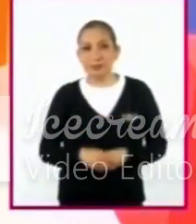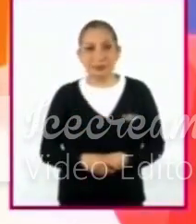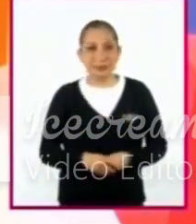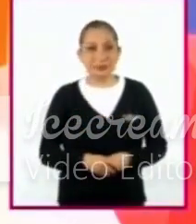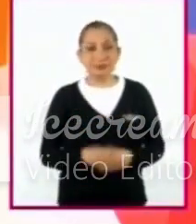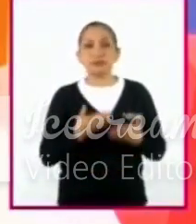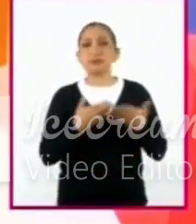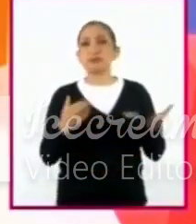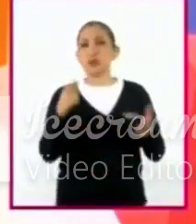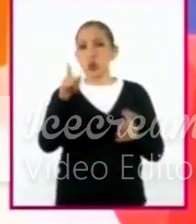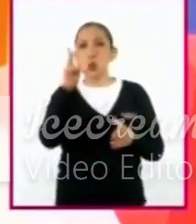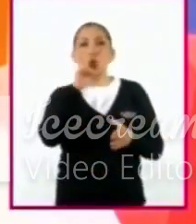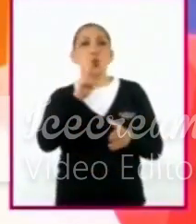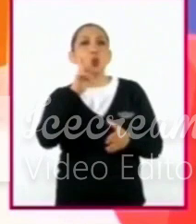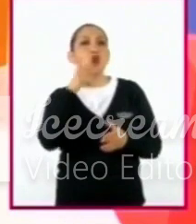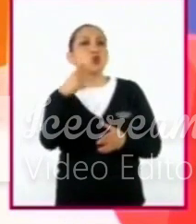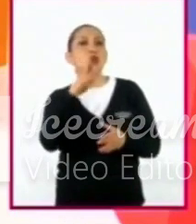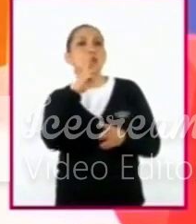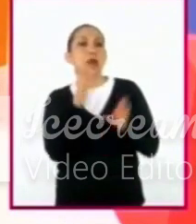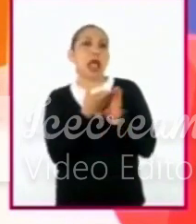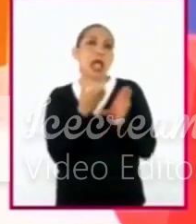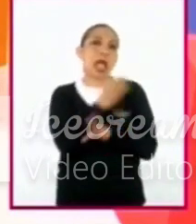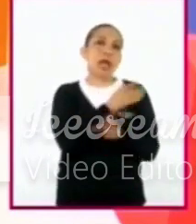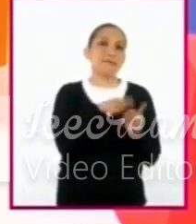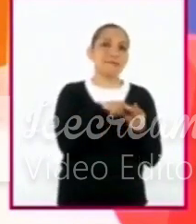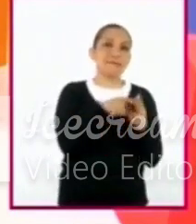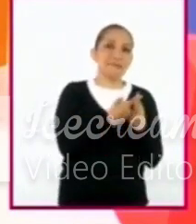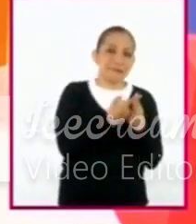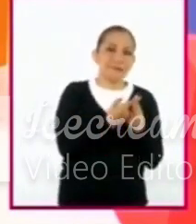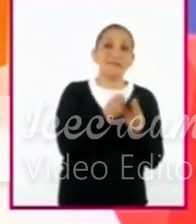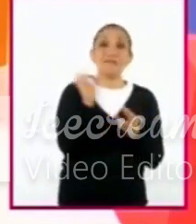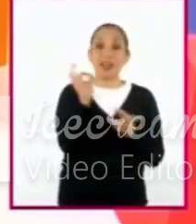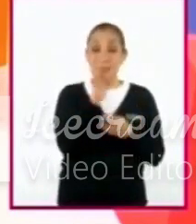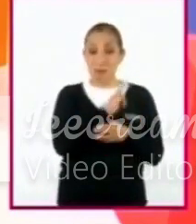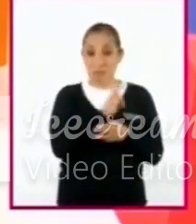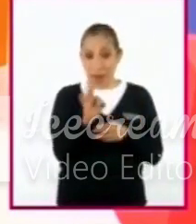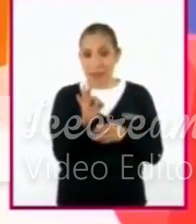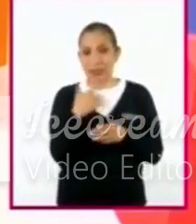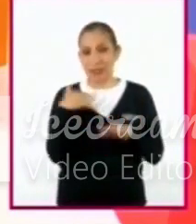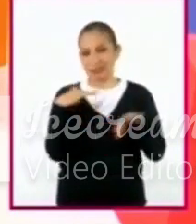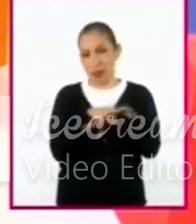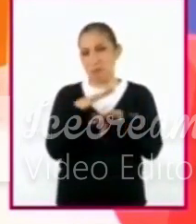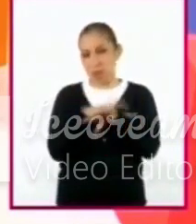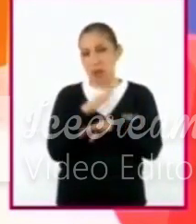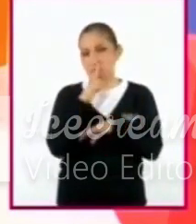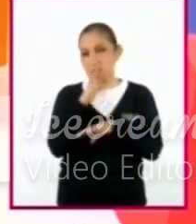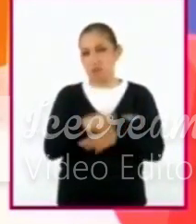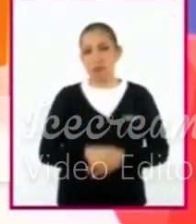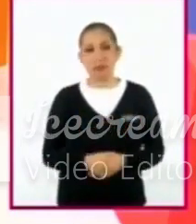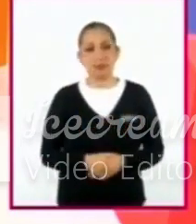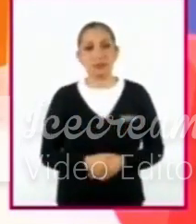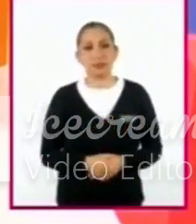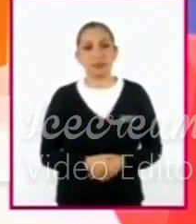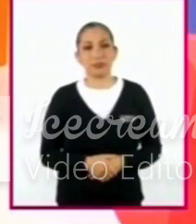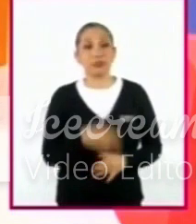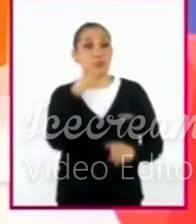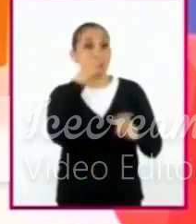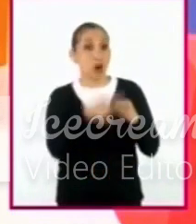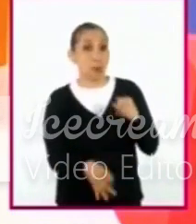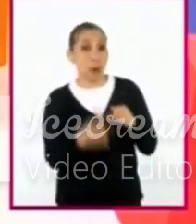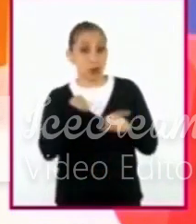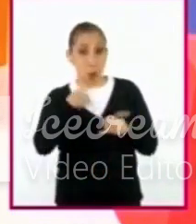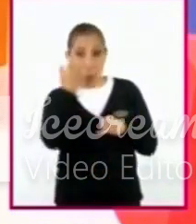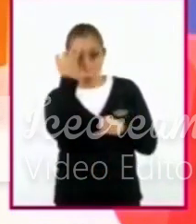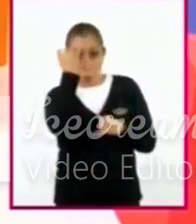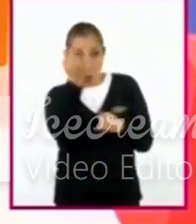Ahora corrobora tu respuesta a la pregunta inicial, y si es necesario, modifícala. Finalmente, te